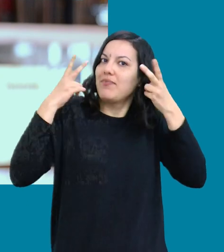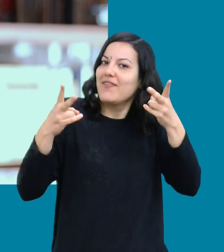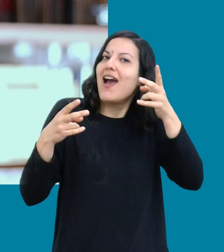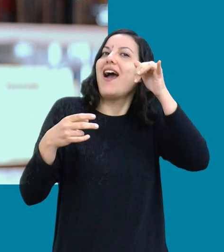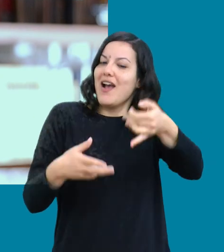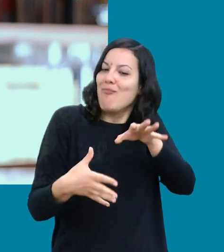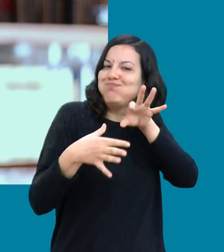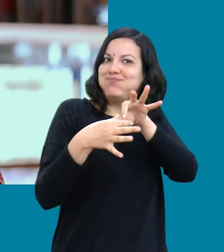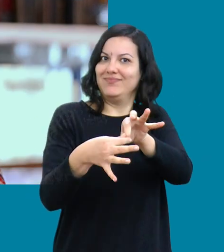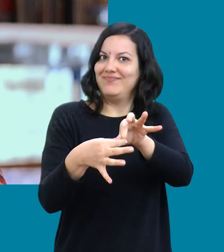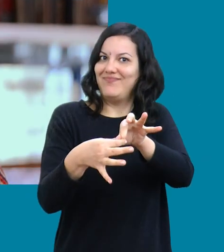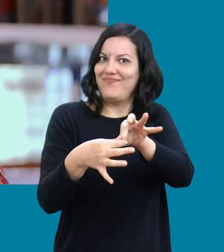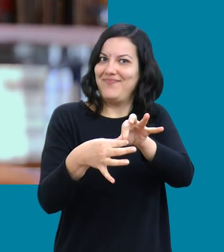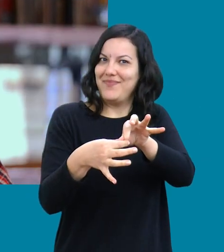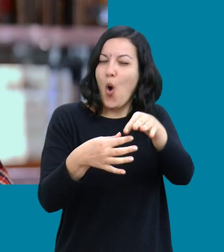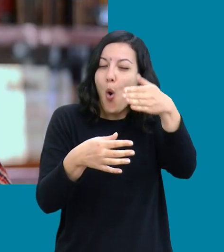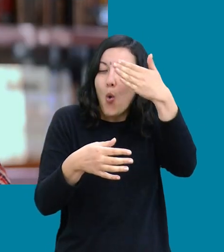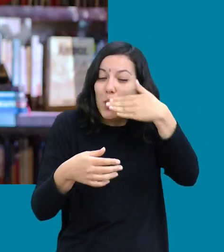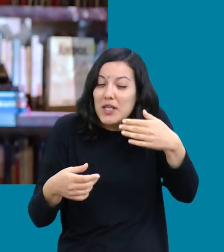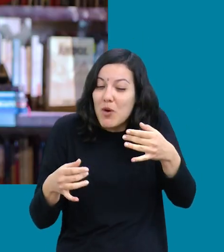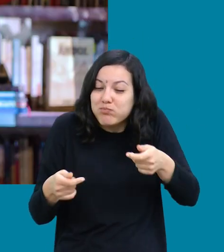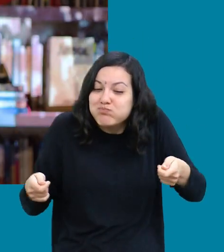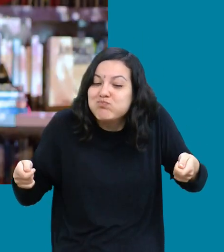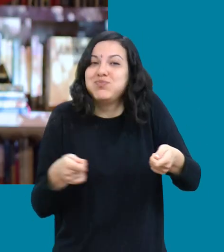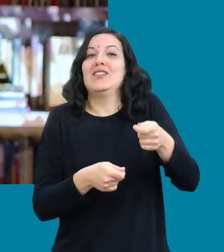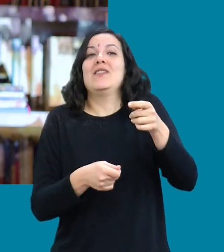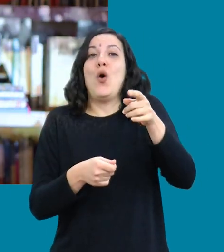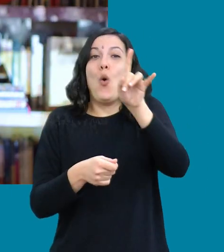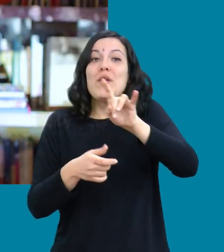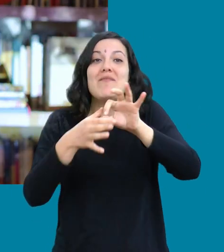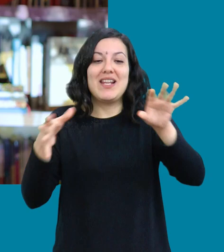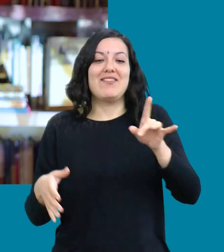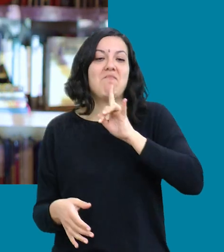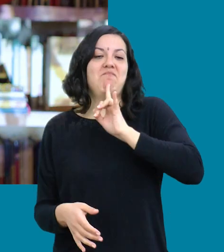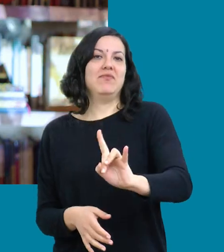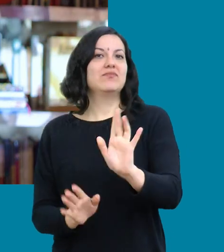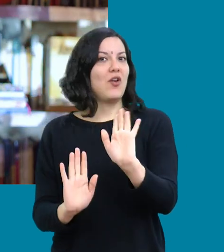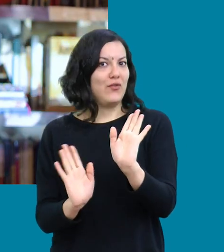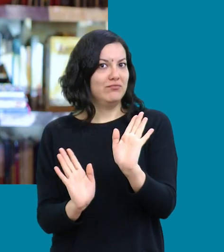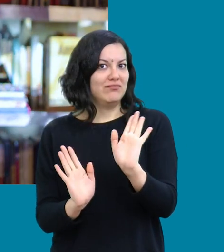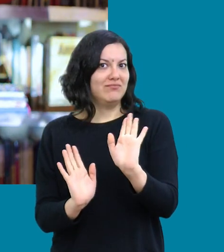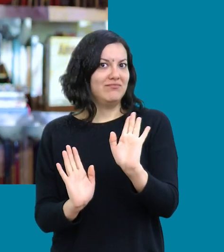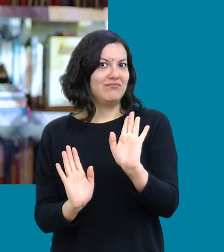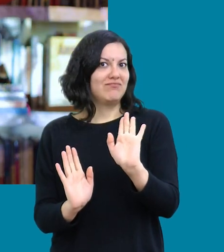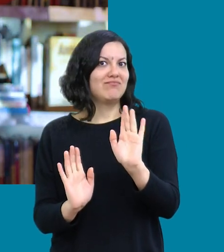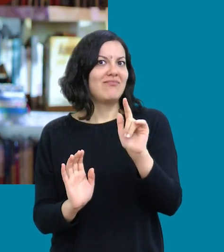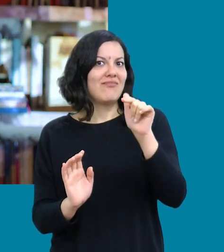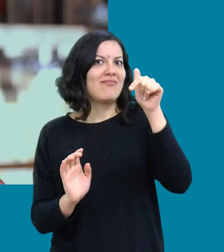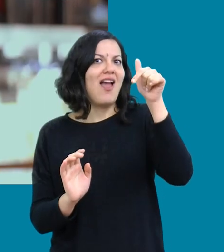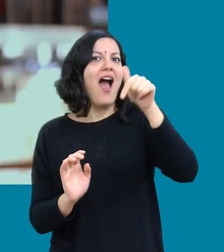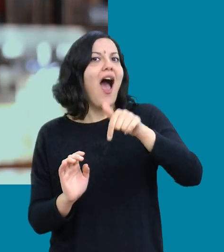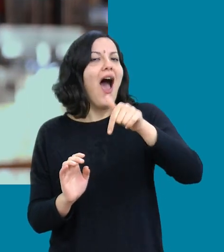lo tanto, el campanazo para que la universidad se emancipe ya no lo tiene la universidad dispuesto sobre